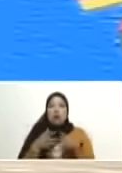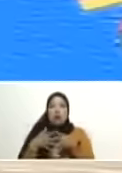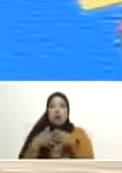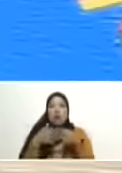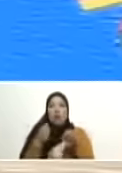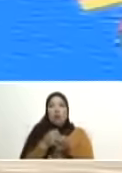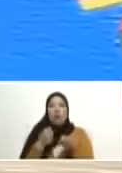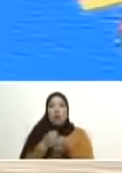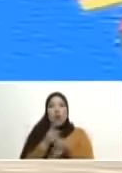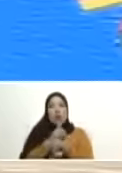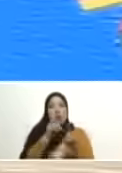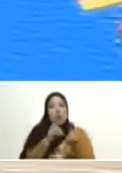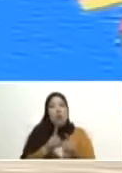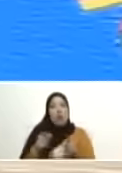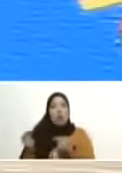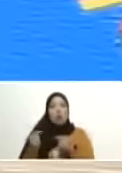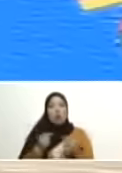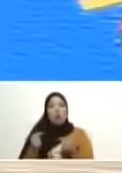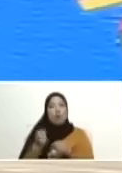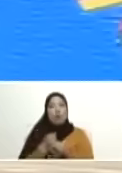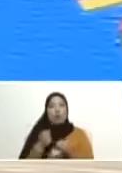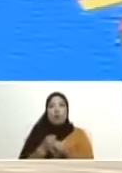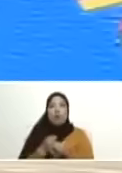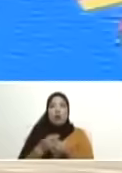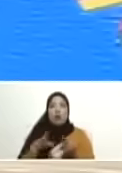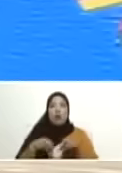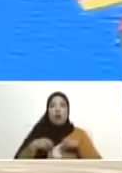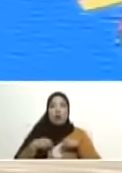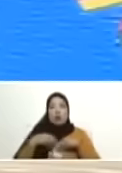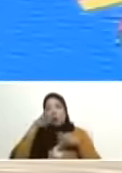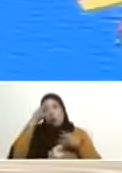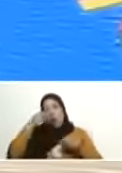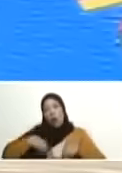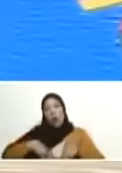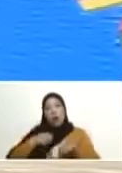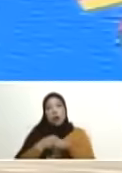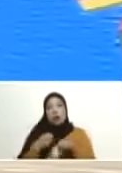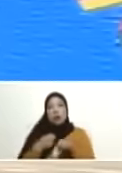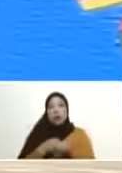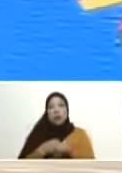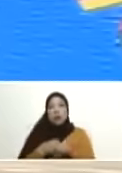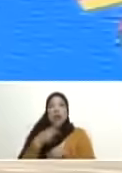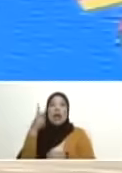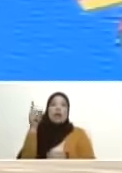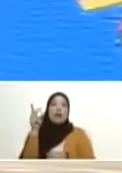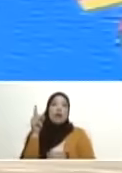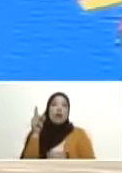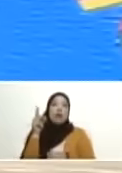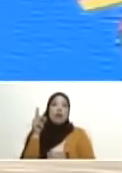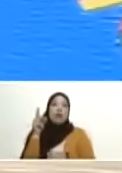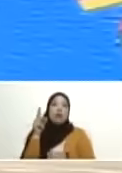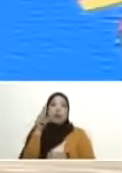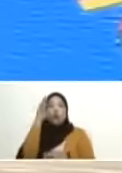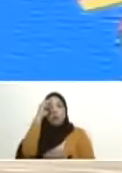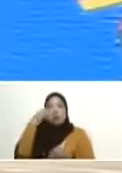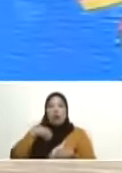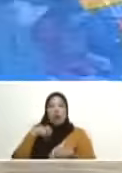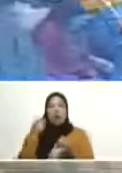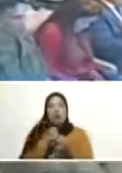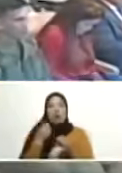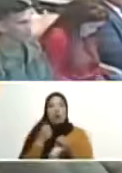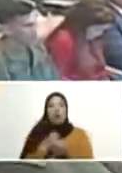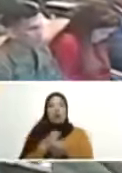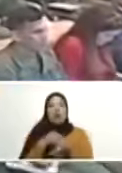válida para dirimir la controversia y solo reconocemos el Acuerdo de Ginebra. En segundo lugar, el Acuerdo de Ginebra